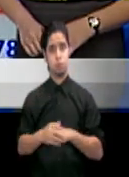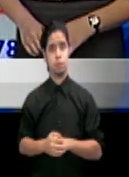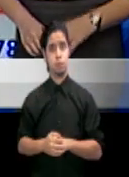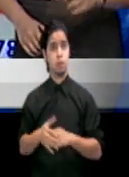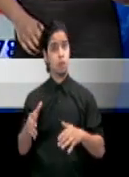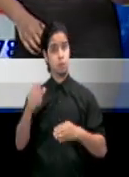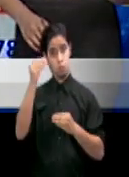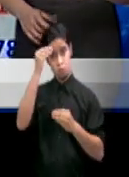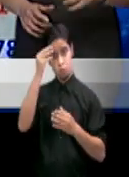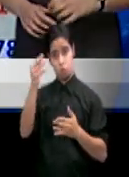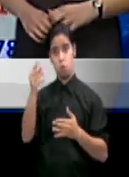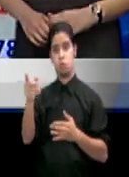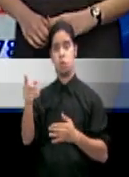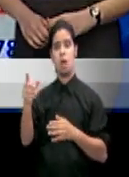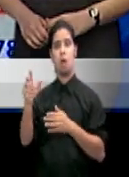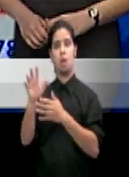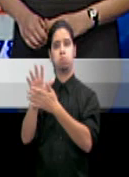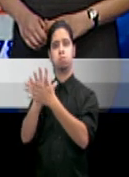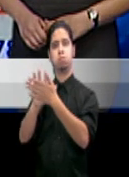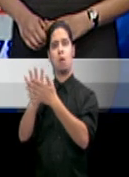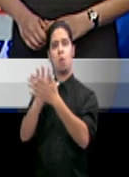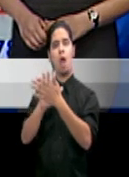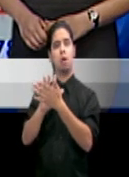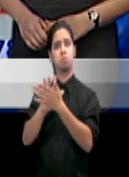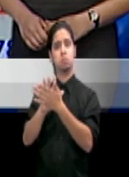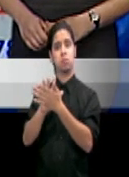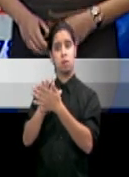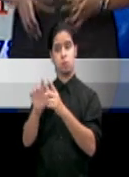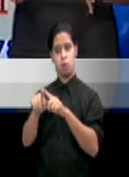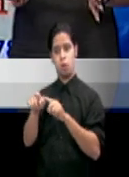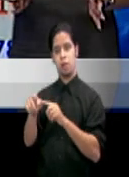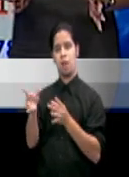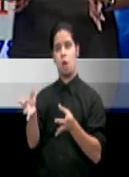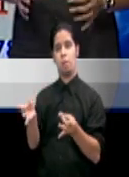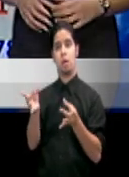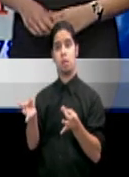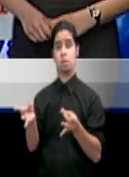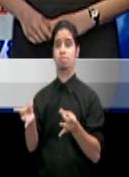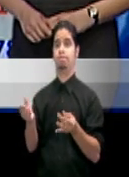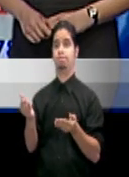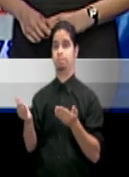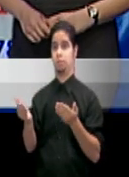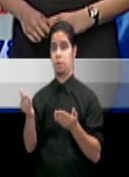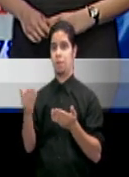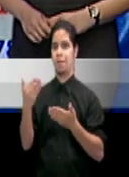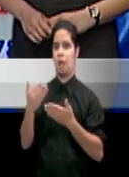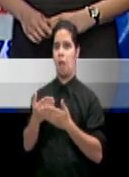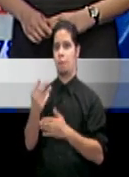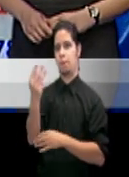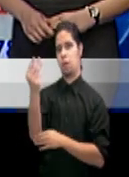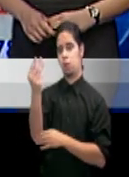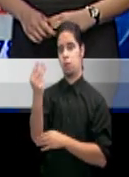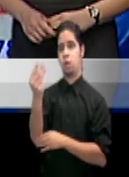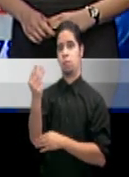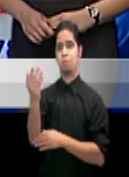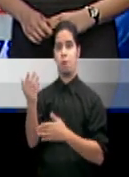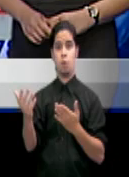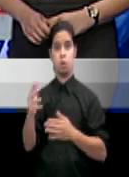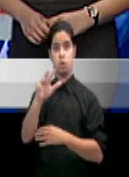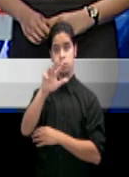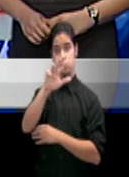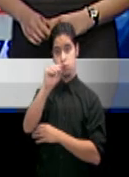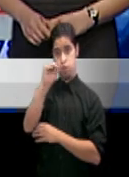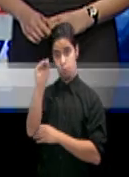una vaguada a inicios de la semana que viene, pero ahora esa humedad posiblemente la vamos a tener el miércoles con hasta 50%